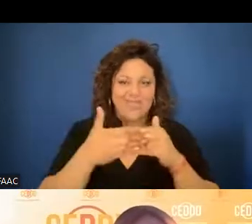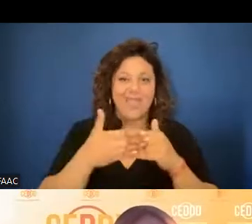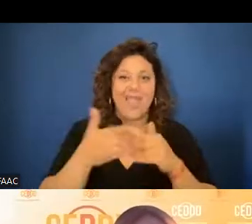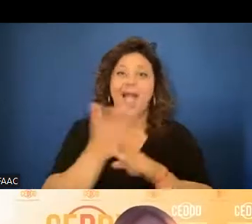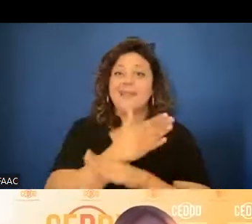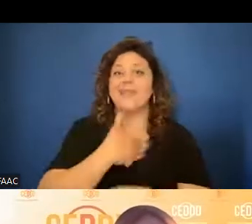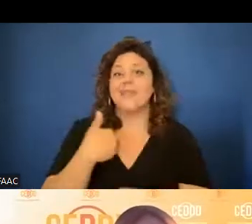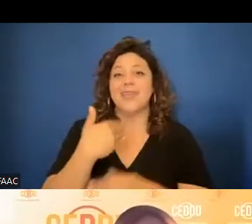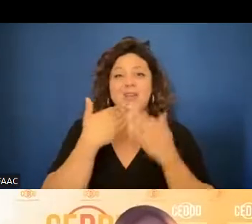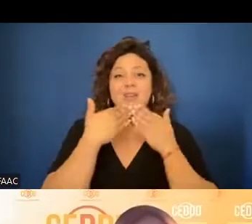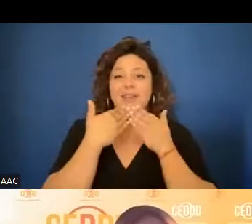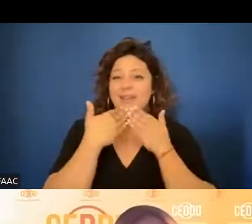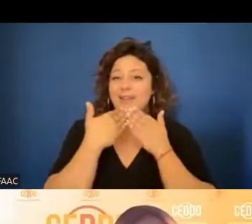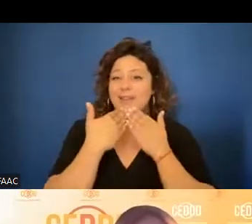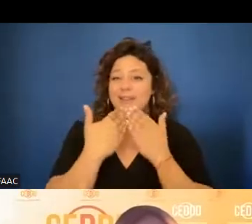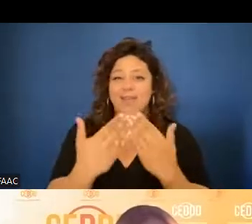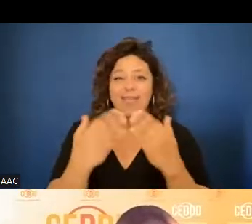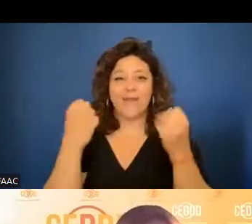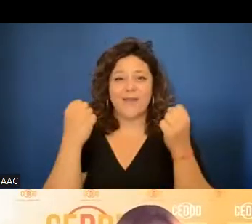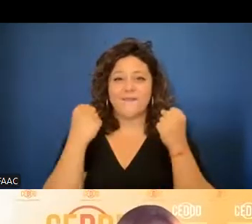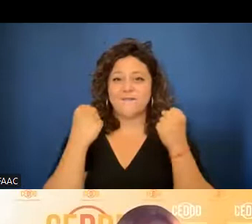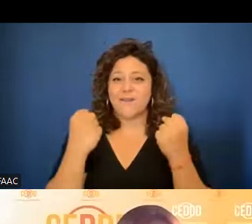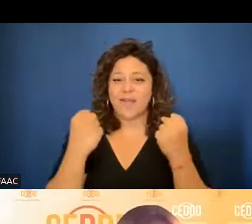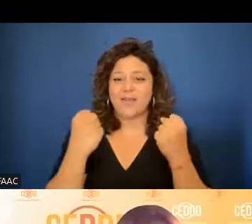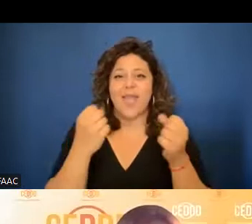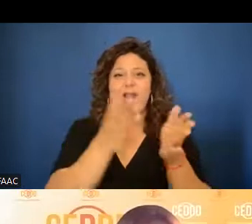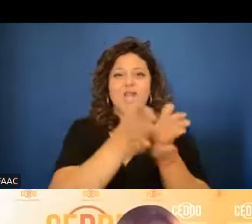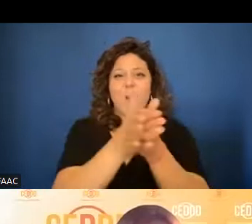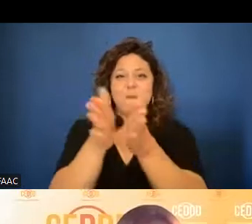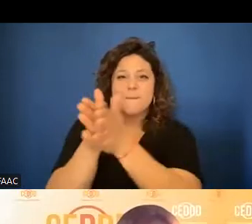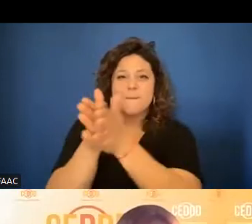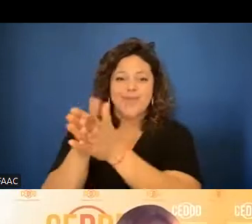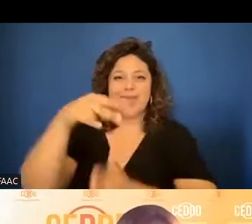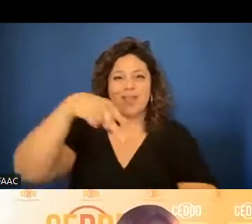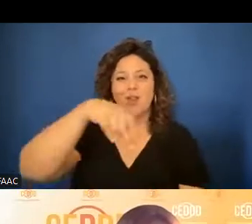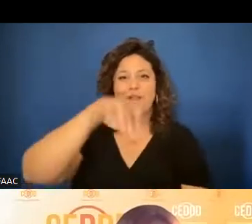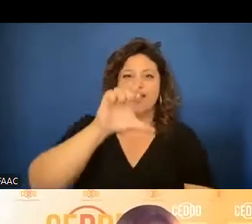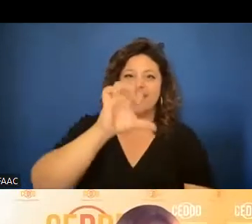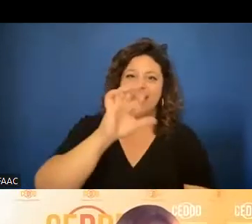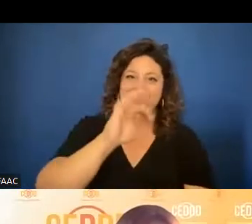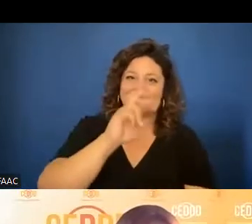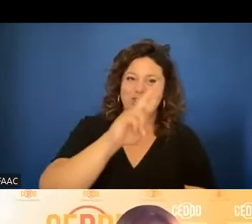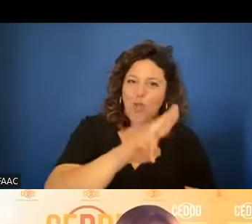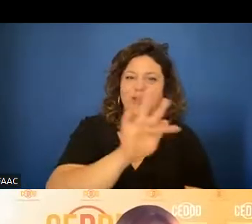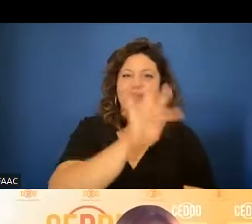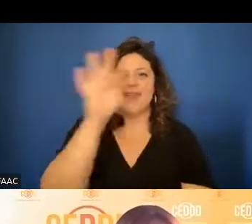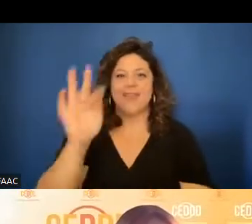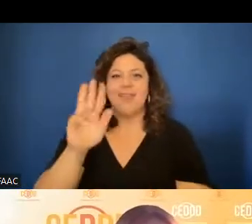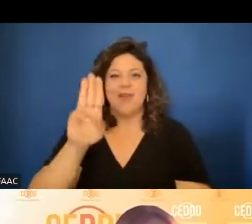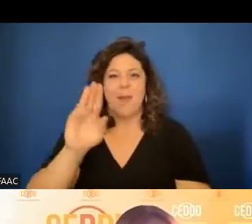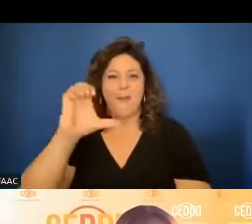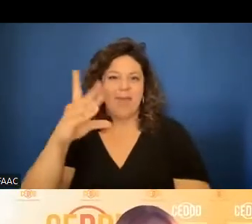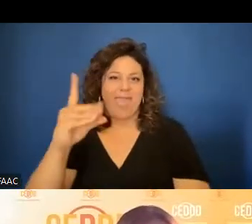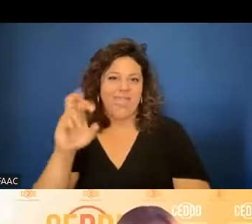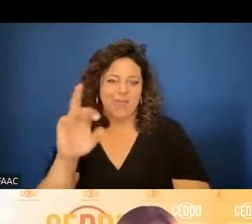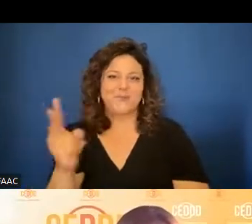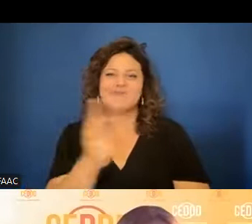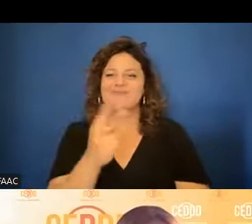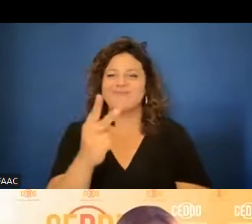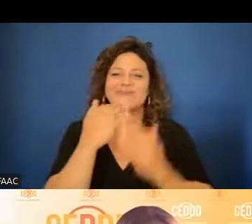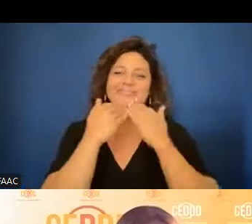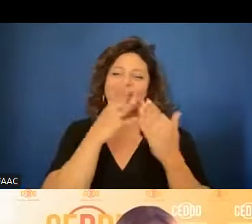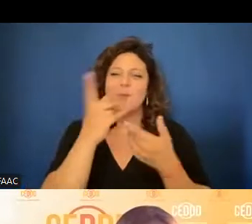que se dé lugar a que se demande por el incumplimiento y se le imponga la sanción en función de